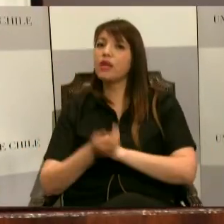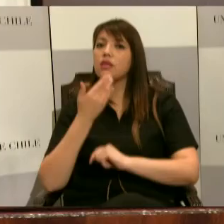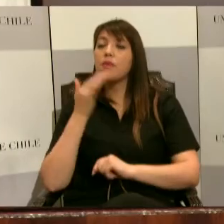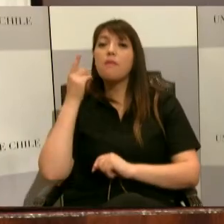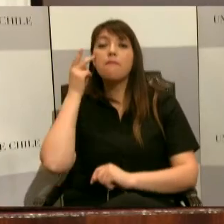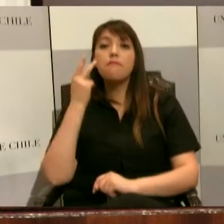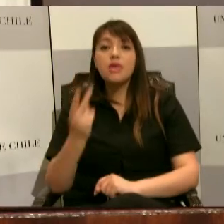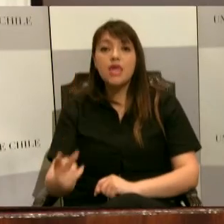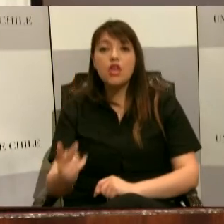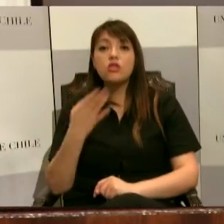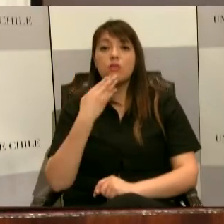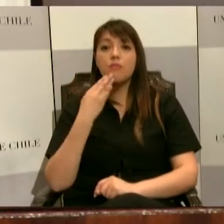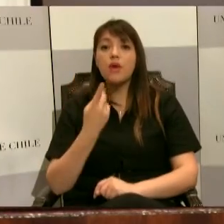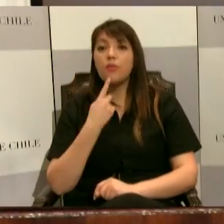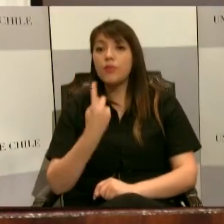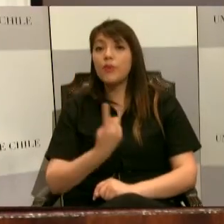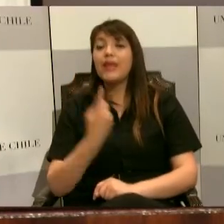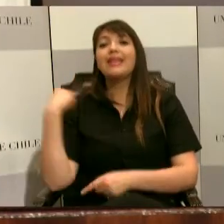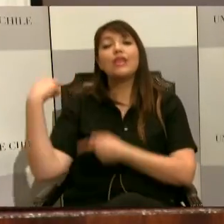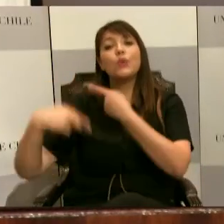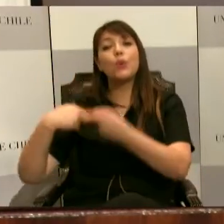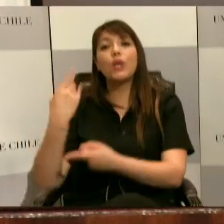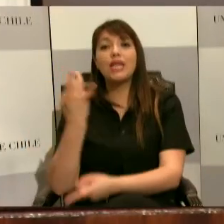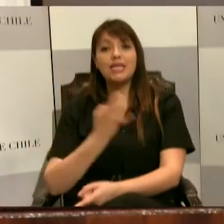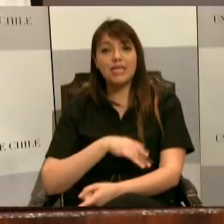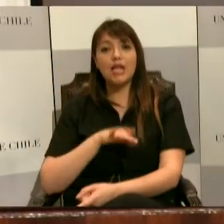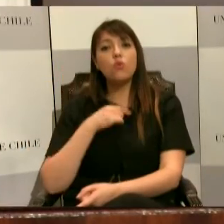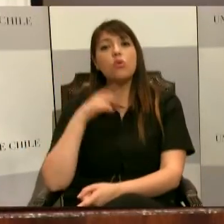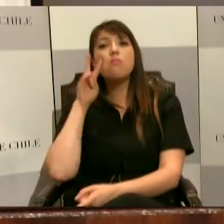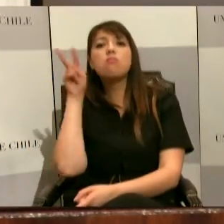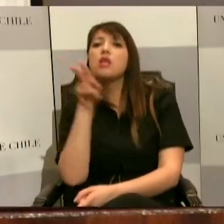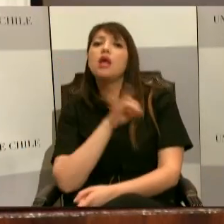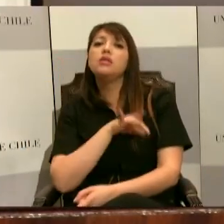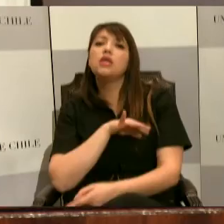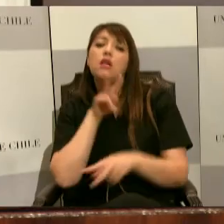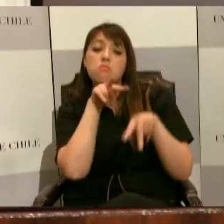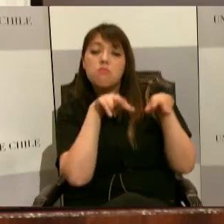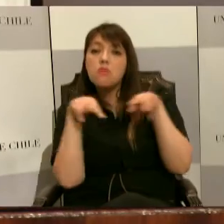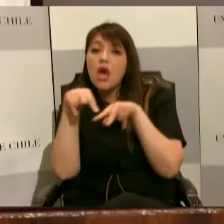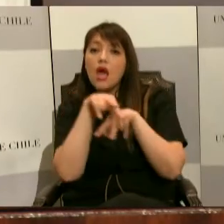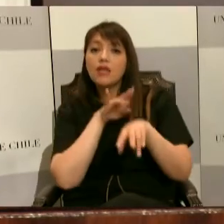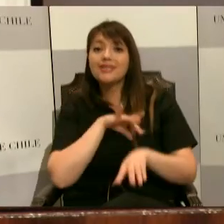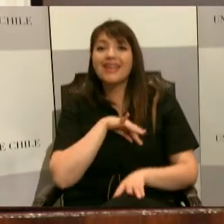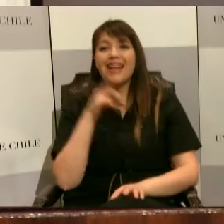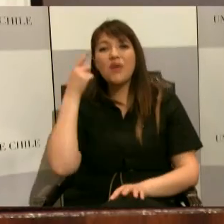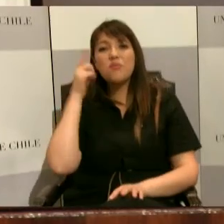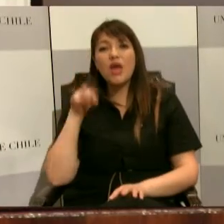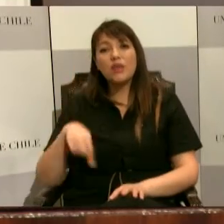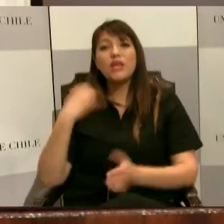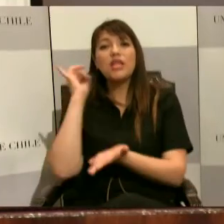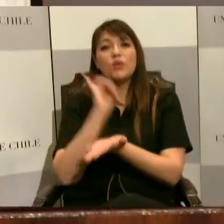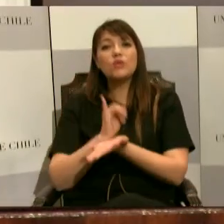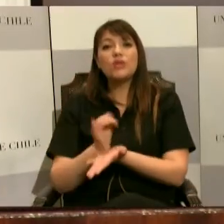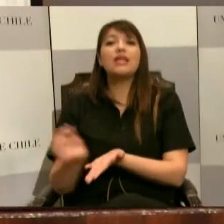esa es parte consustancial de la historia de Chile. Uno puede mirar a Chile desde muchos puntos de vista, pero el hecho de que esta es una institución